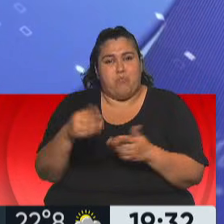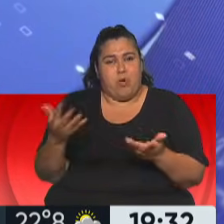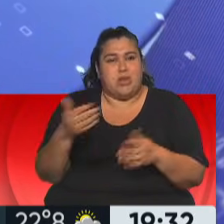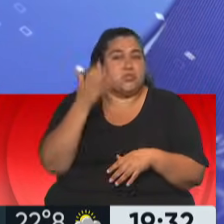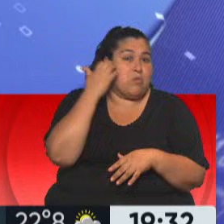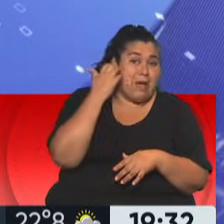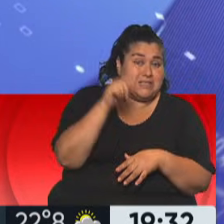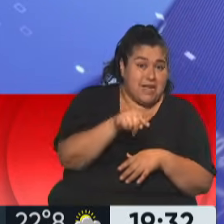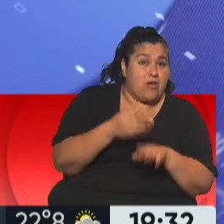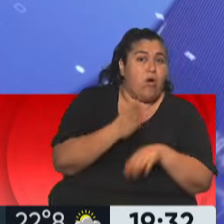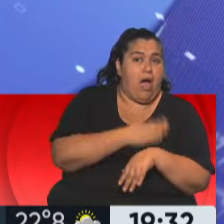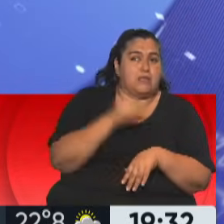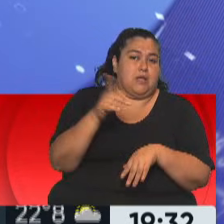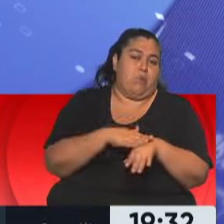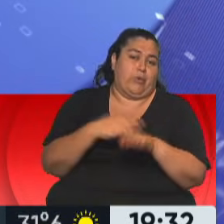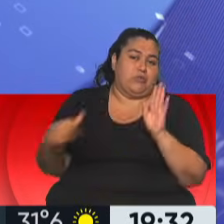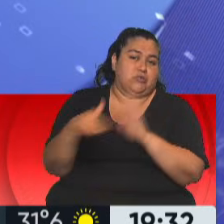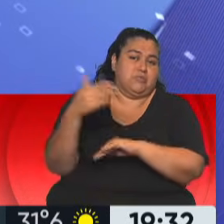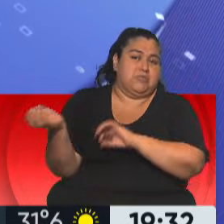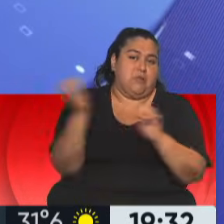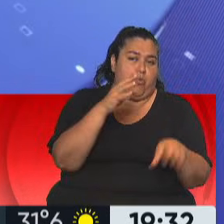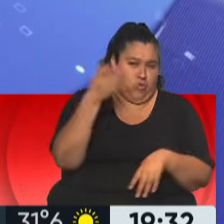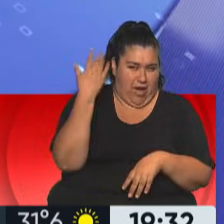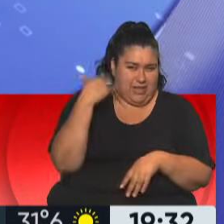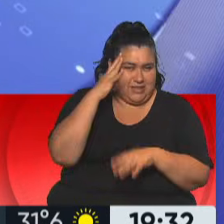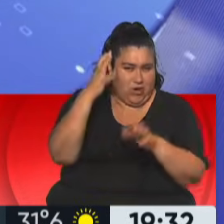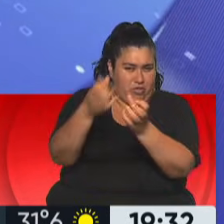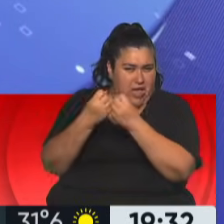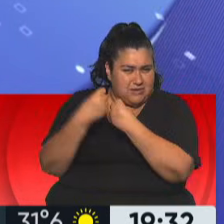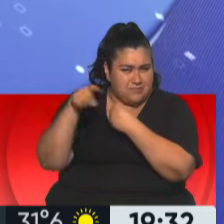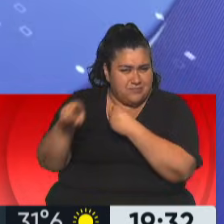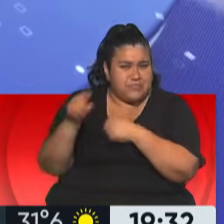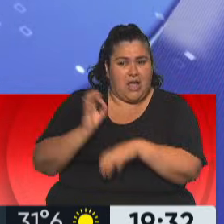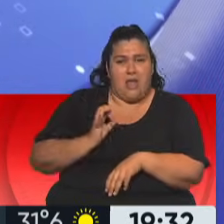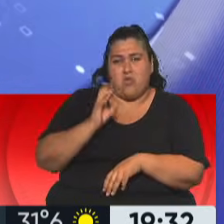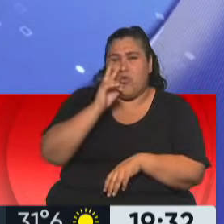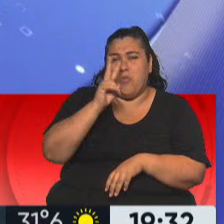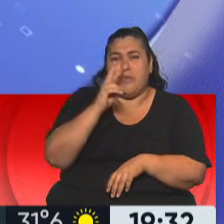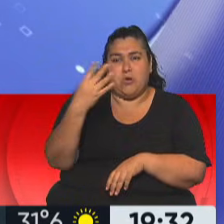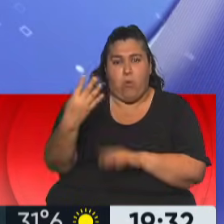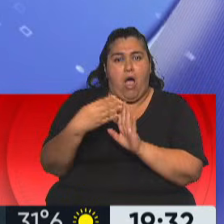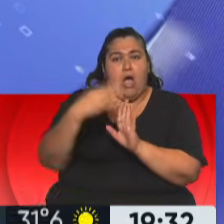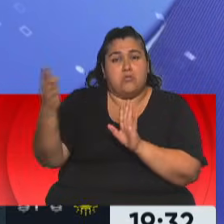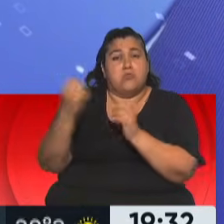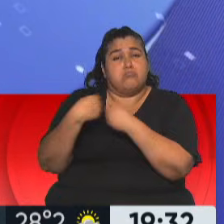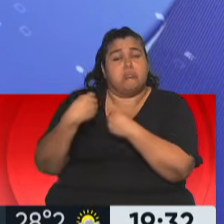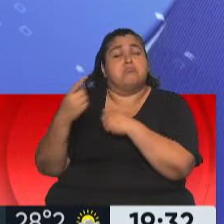Machado, que además salió de Venezuela, recordemos que había estado en la clandestinidad desde julio del 2024 y que fue a Noruega a recibir el Premio Nobel de la Paz y